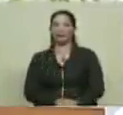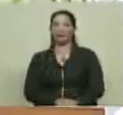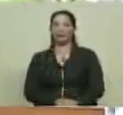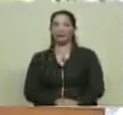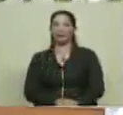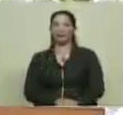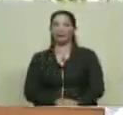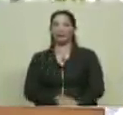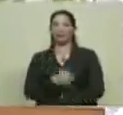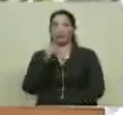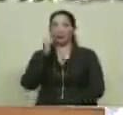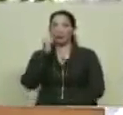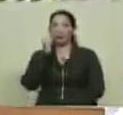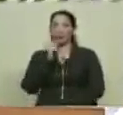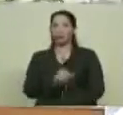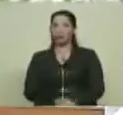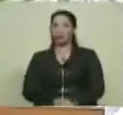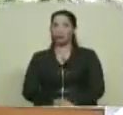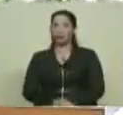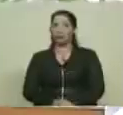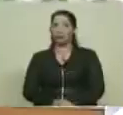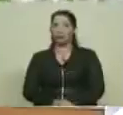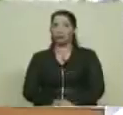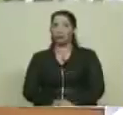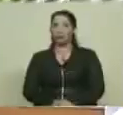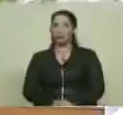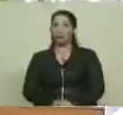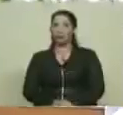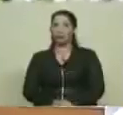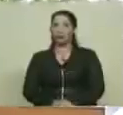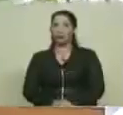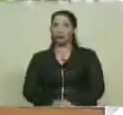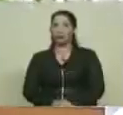Ciudadano Nelson Torcá, procurador general del estado Lara.